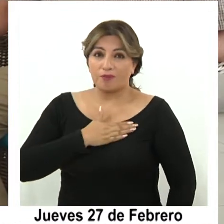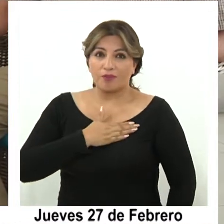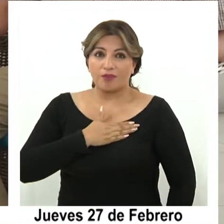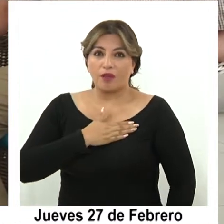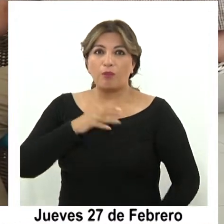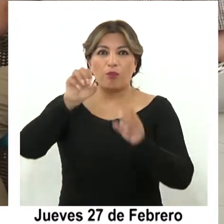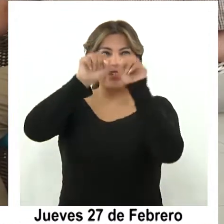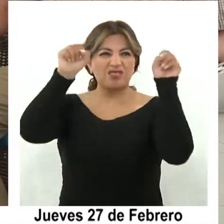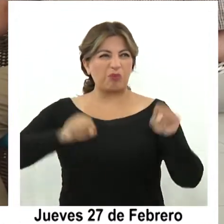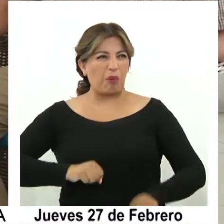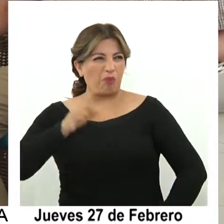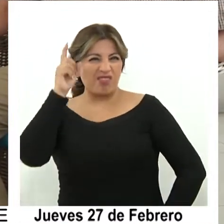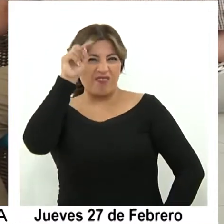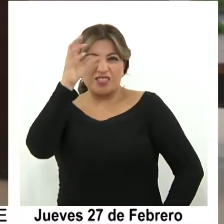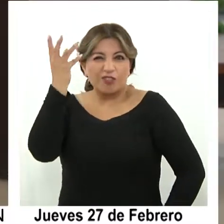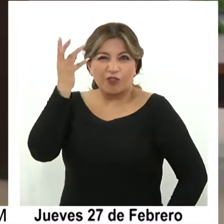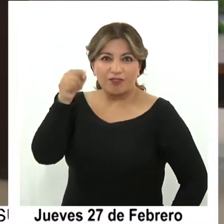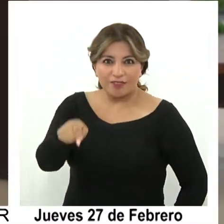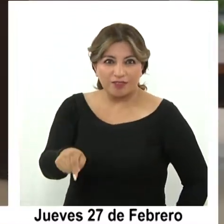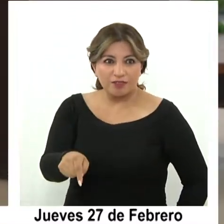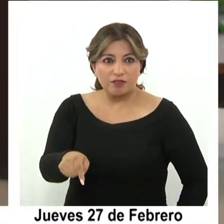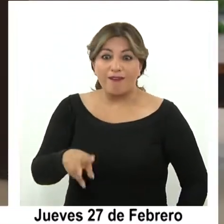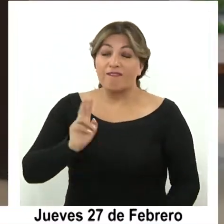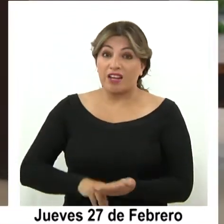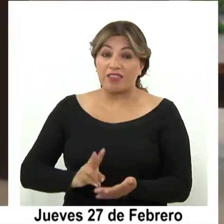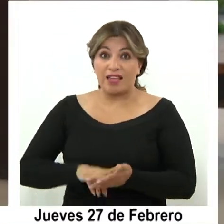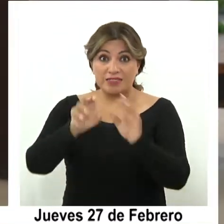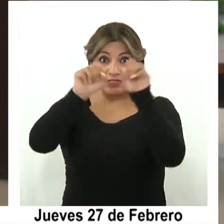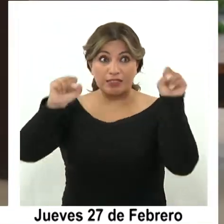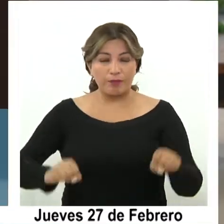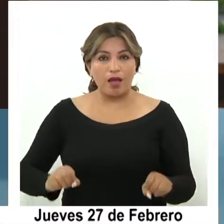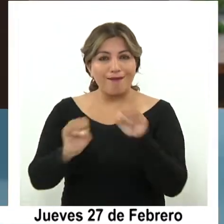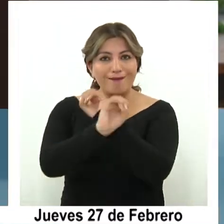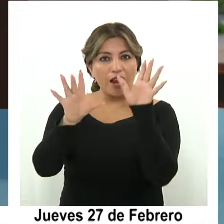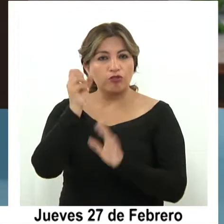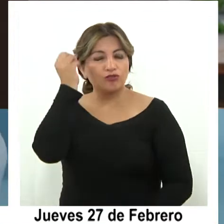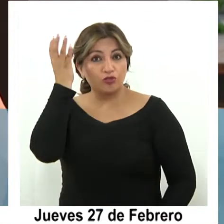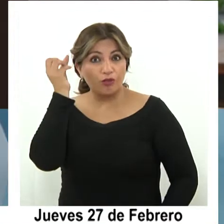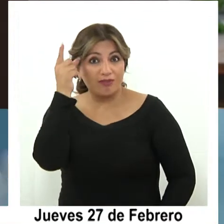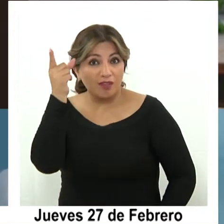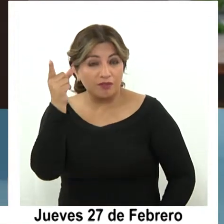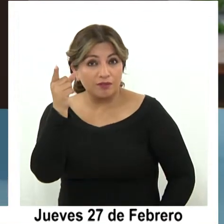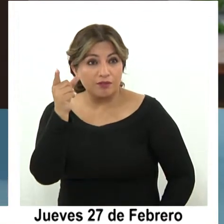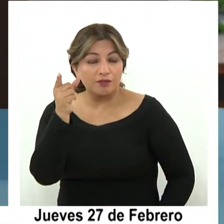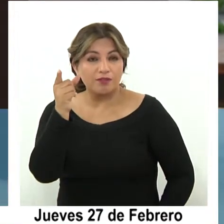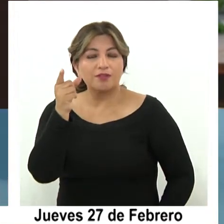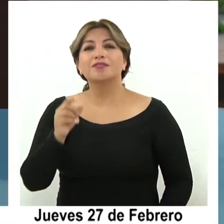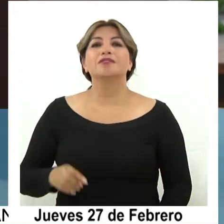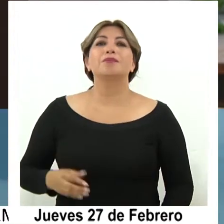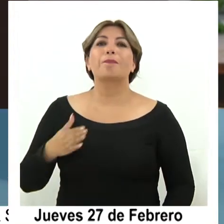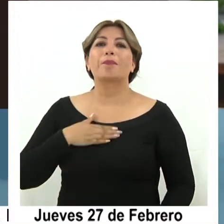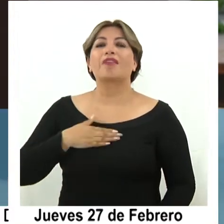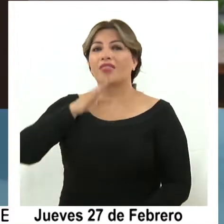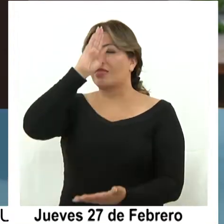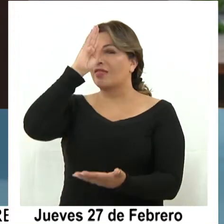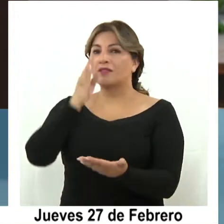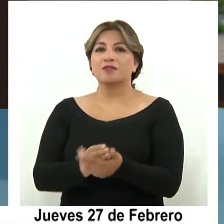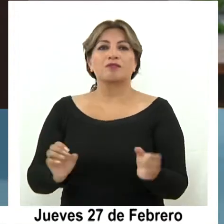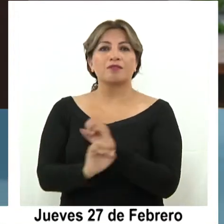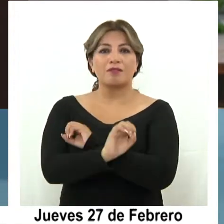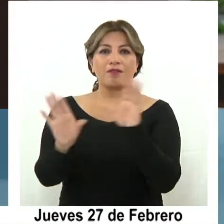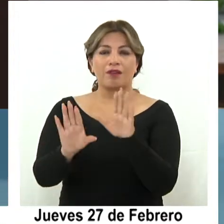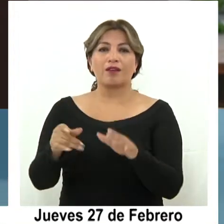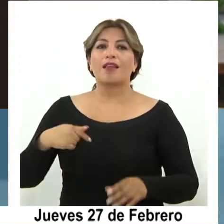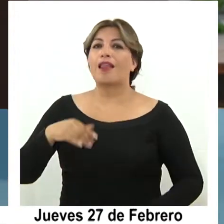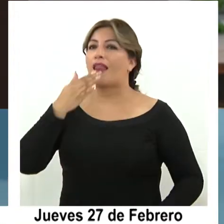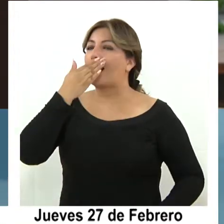porque no entiende el sistema. Y entonces si yo realmente entiendo el sistema y comprendo cuáles son los alcances, voy a poder tomar decisiones que